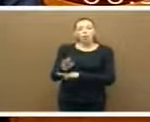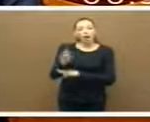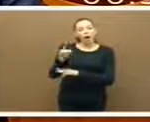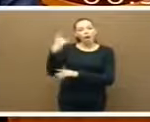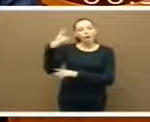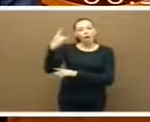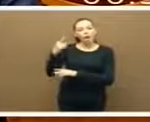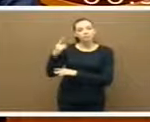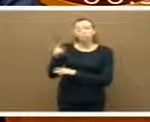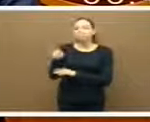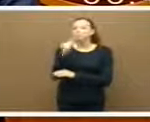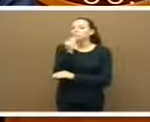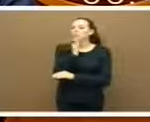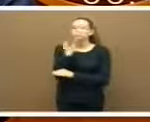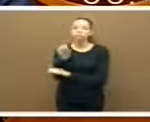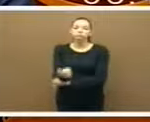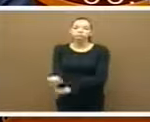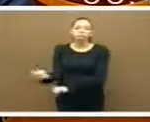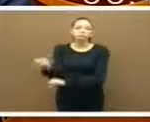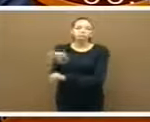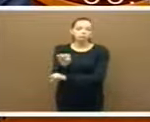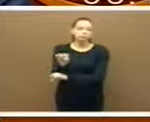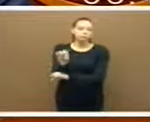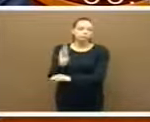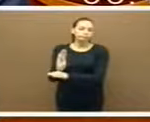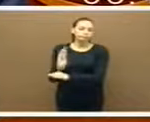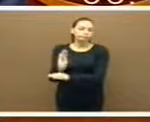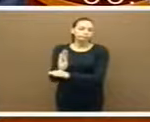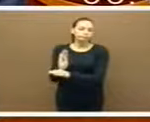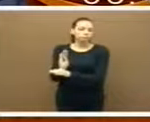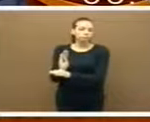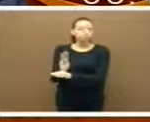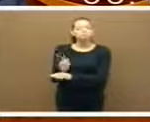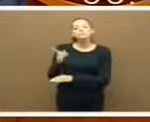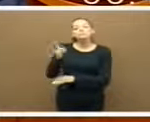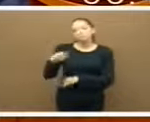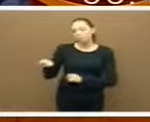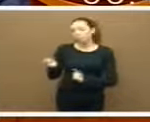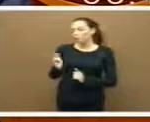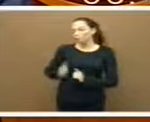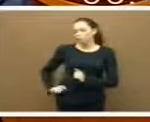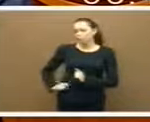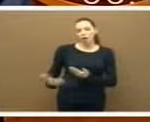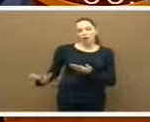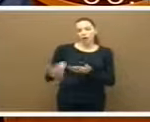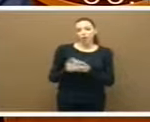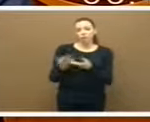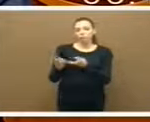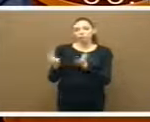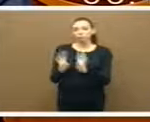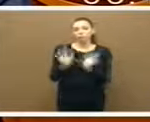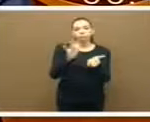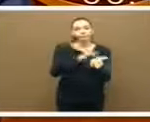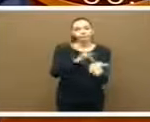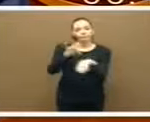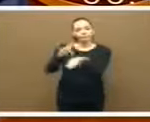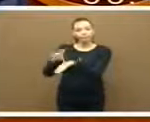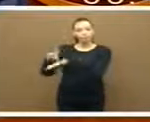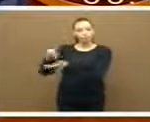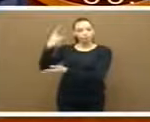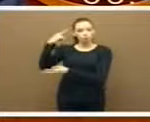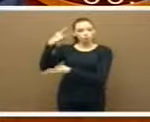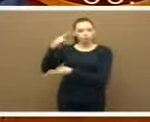protegerla y darle seguridad y profesionalidad a todos y cada uno de los eventos, de los festejos que se